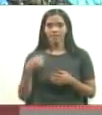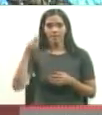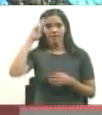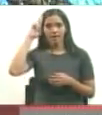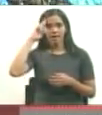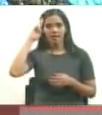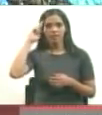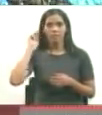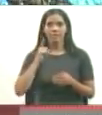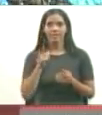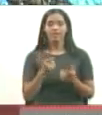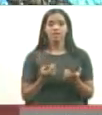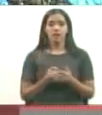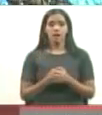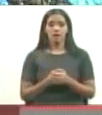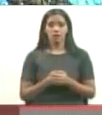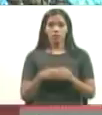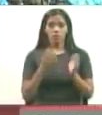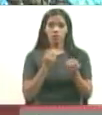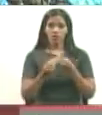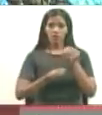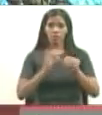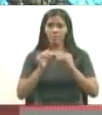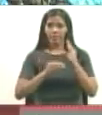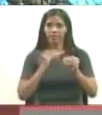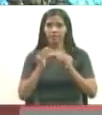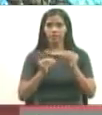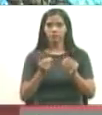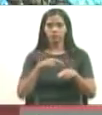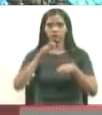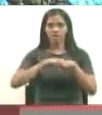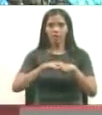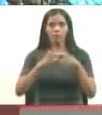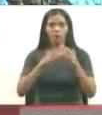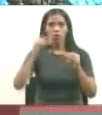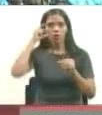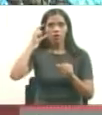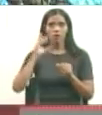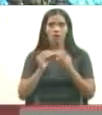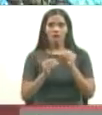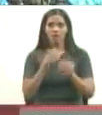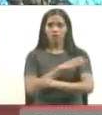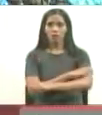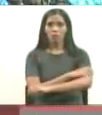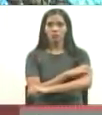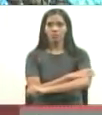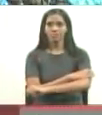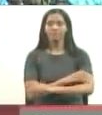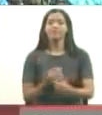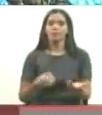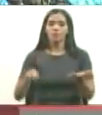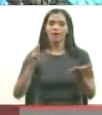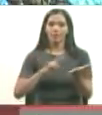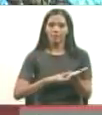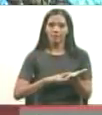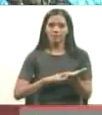ellos sean prudentes con lo que se está conversando, nos sentamos, todos los días uno habla con gente de la oposición, y les voy a repetir,